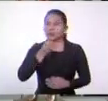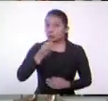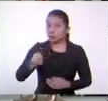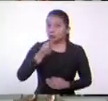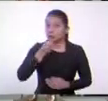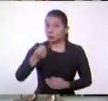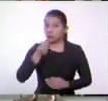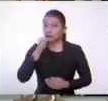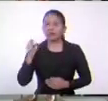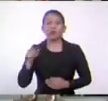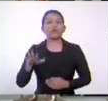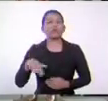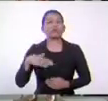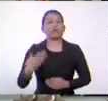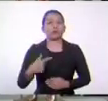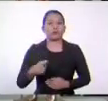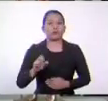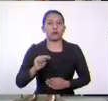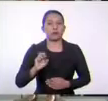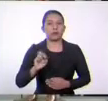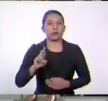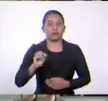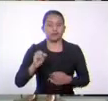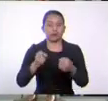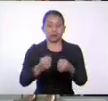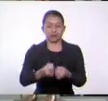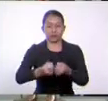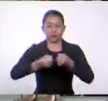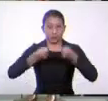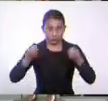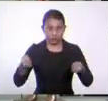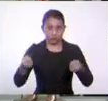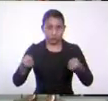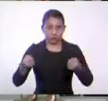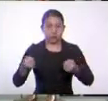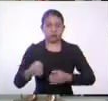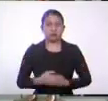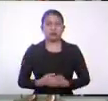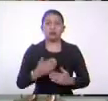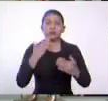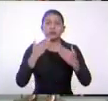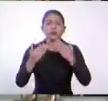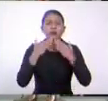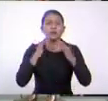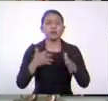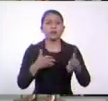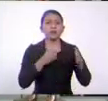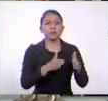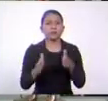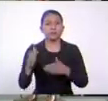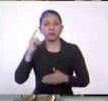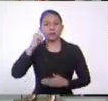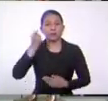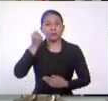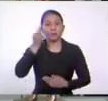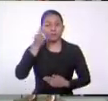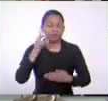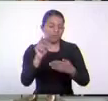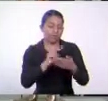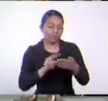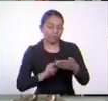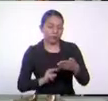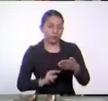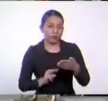como género periodístico. Además, se nos explicó algunos procedimientos de comprensión lectora que nos